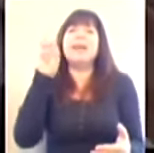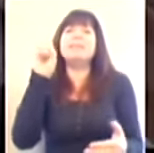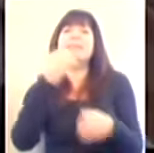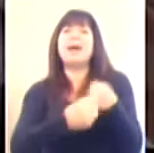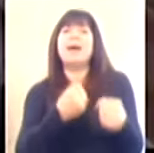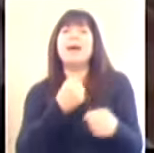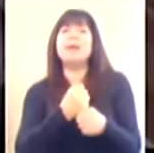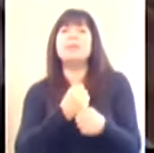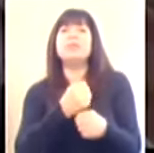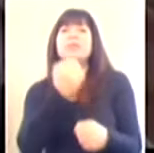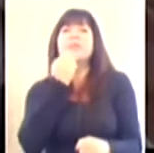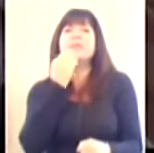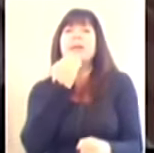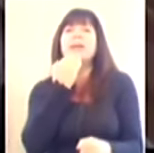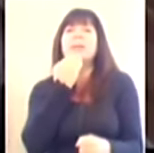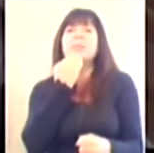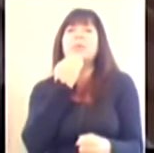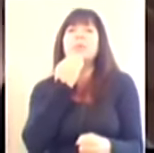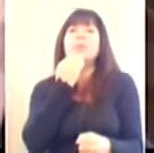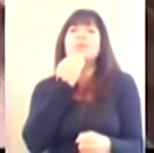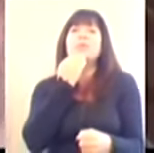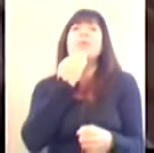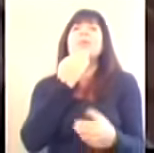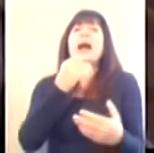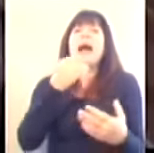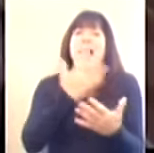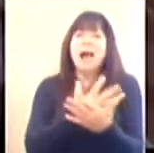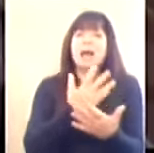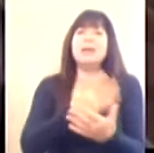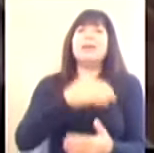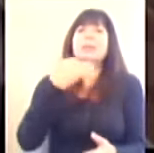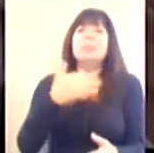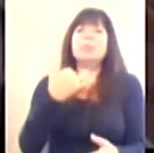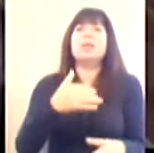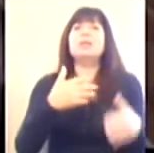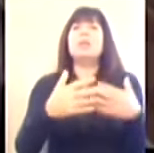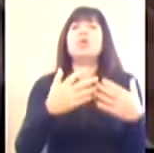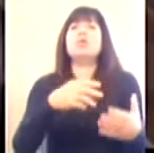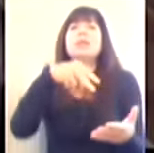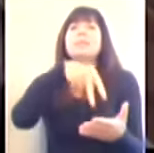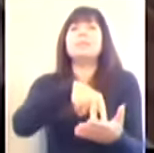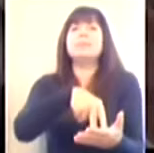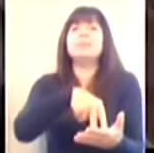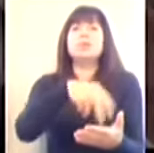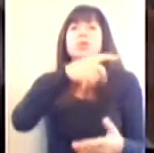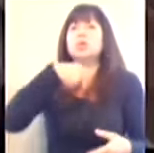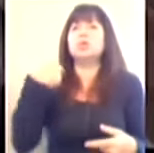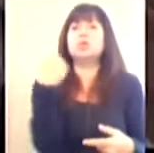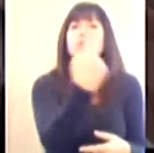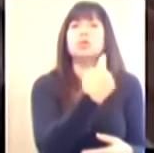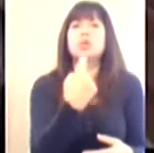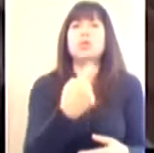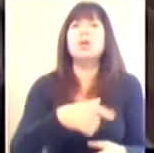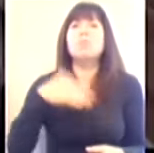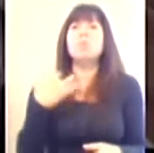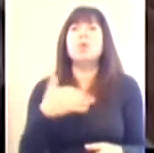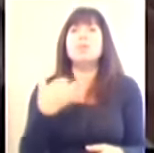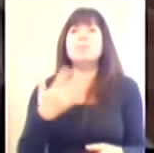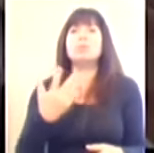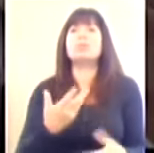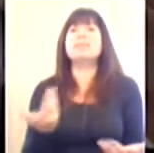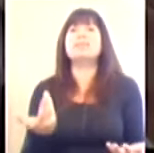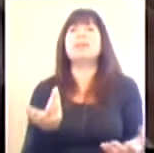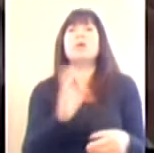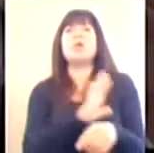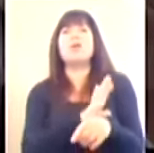y el punto es que toda esta complejidad que puede ser abrumadora y que sabemos que